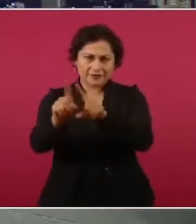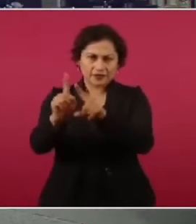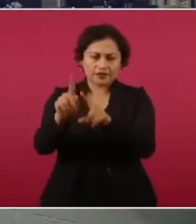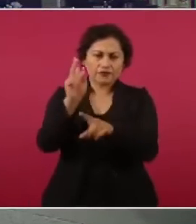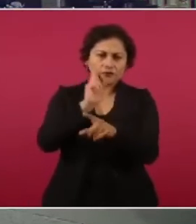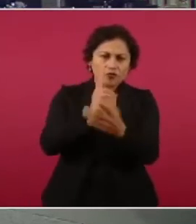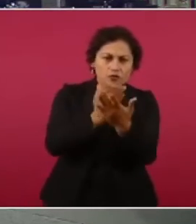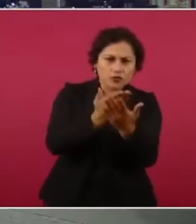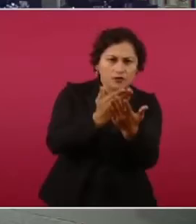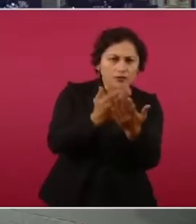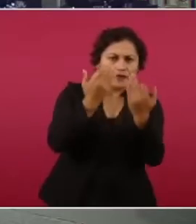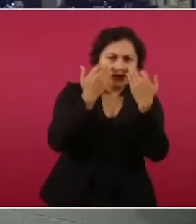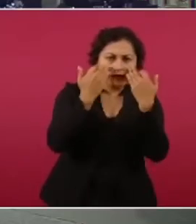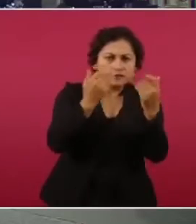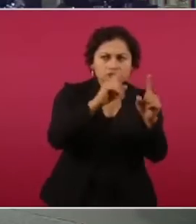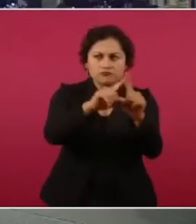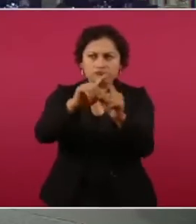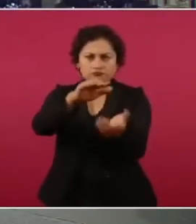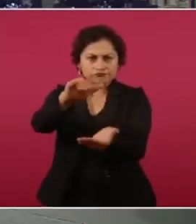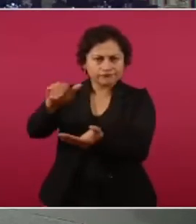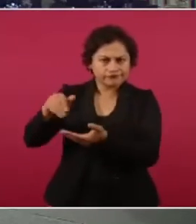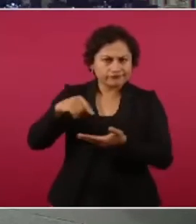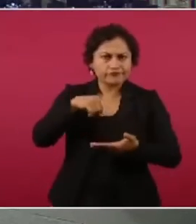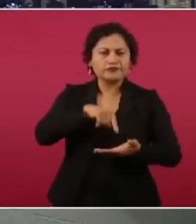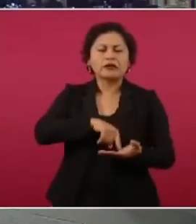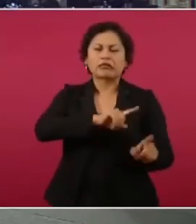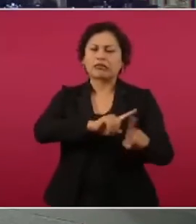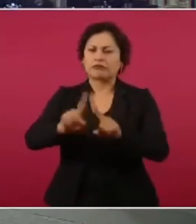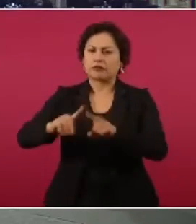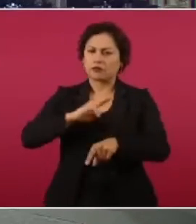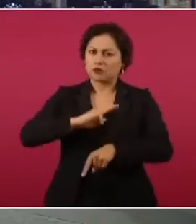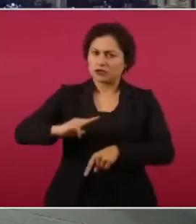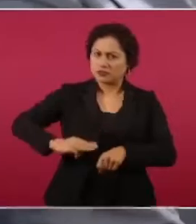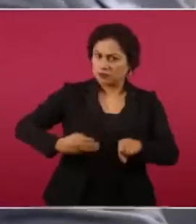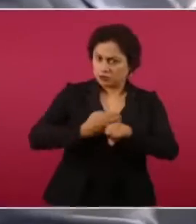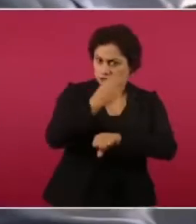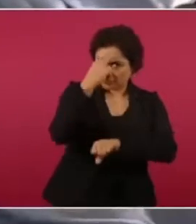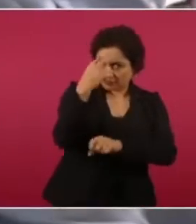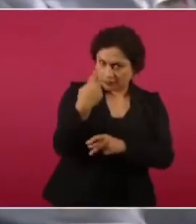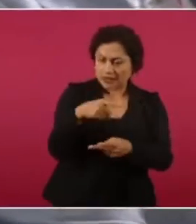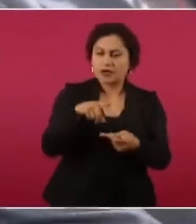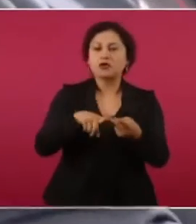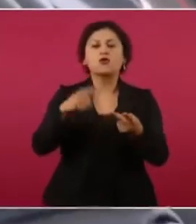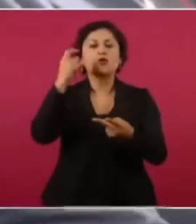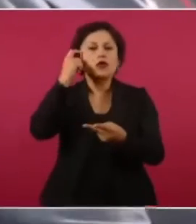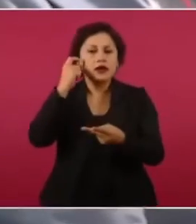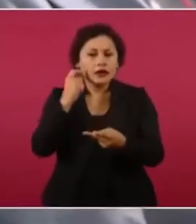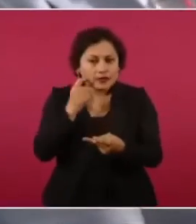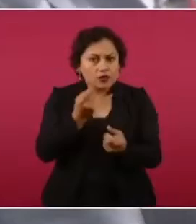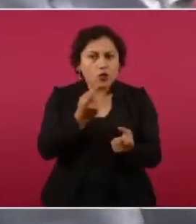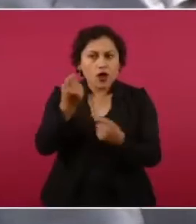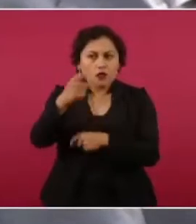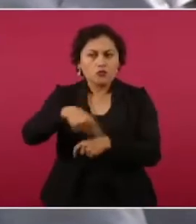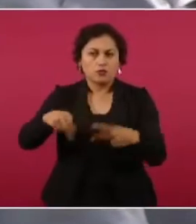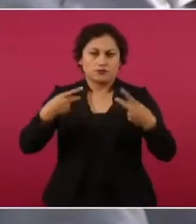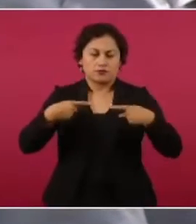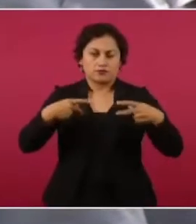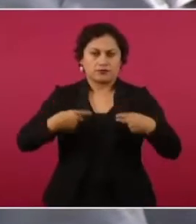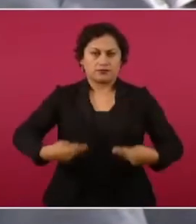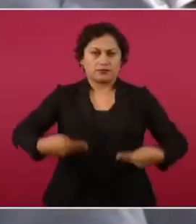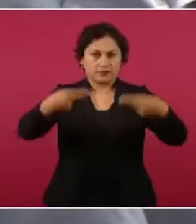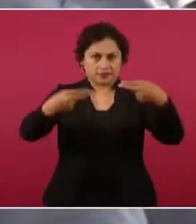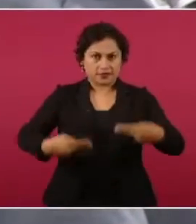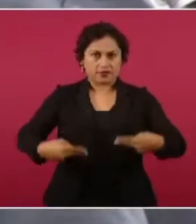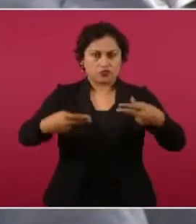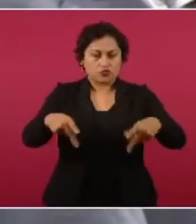a diversos municipios, tanto en el Estado de México como en Guerrero, respecto a que mencionan algunos comerciantes o algunas personas que se dedican, por ejemplo,